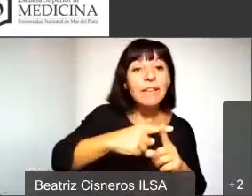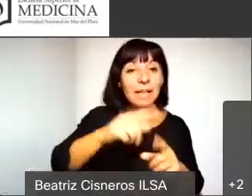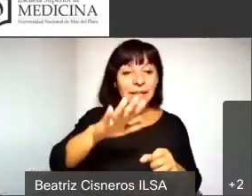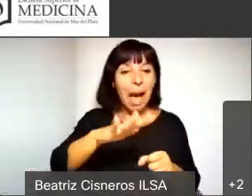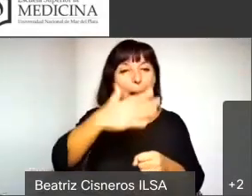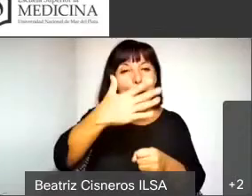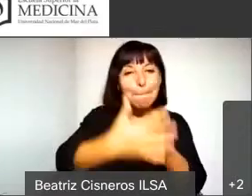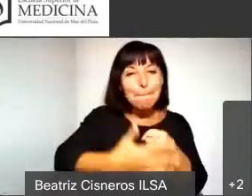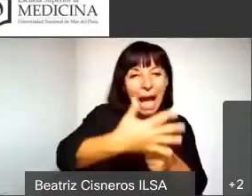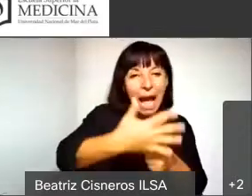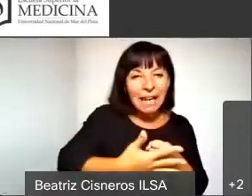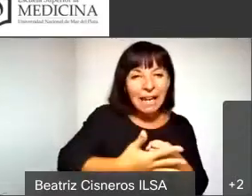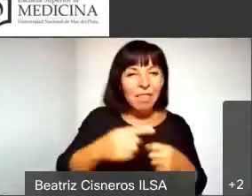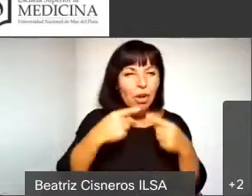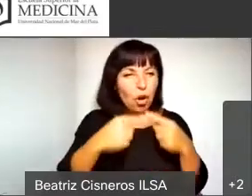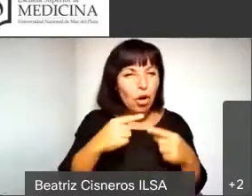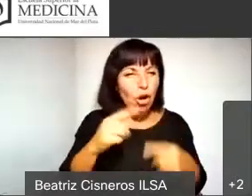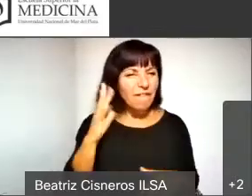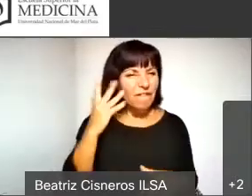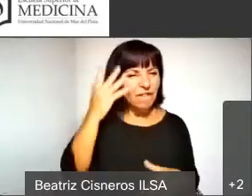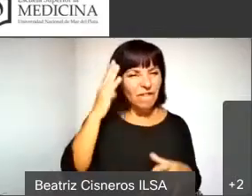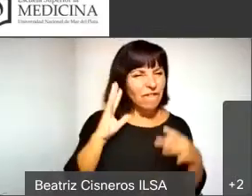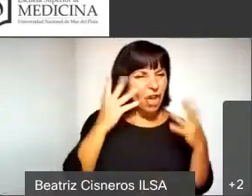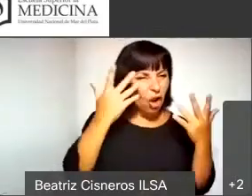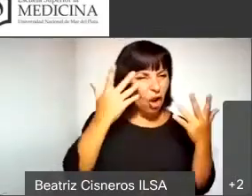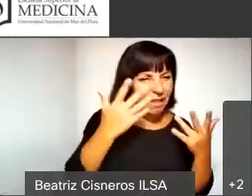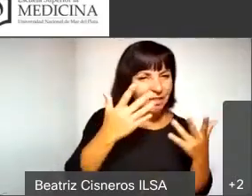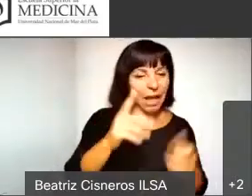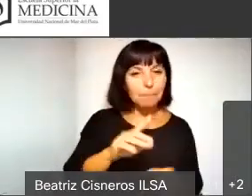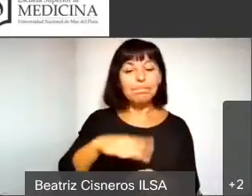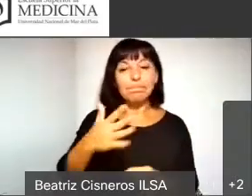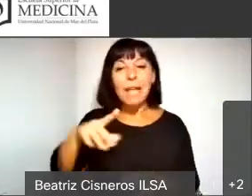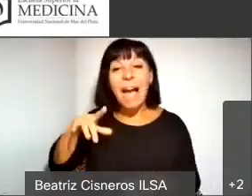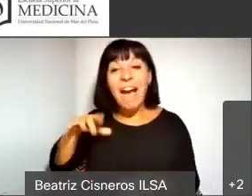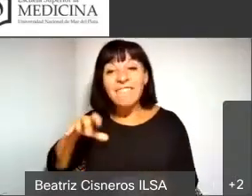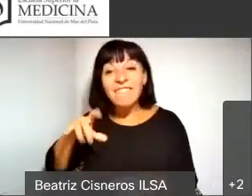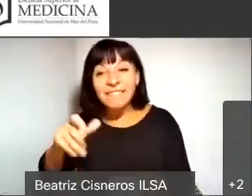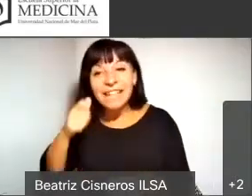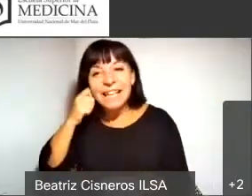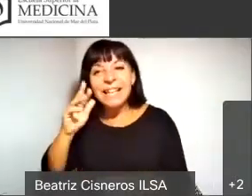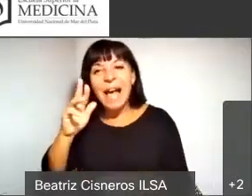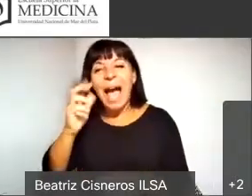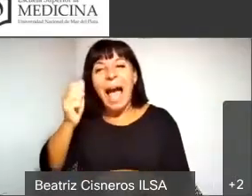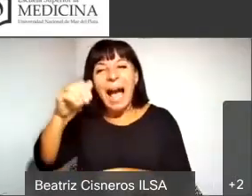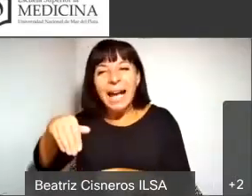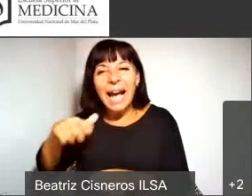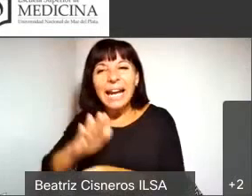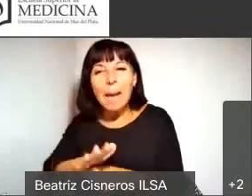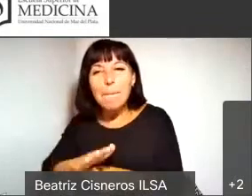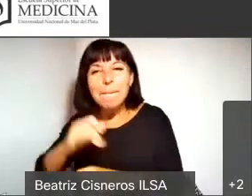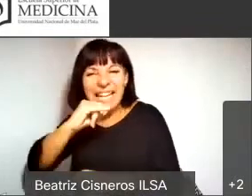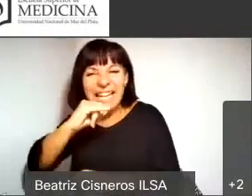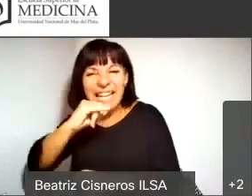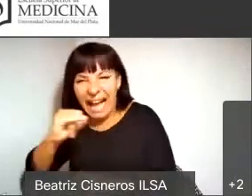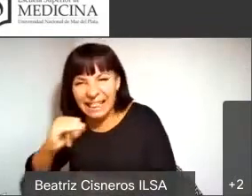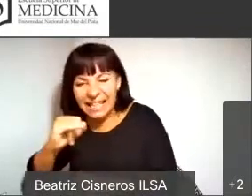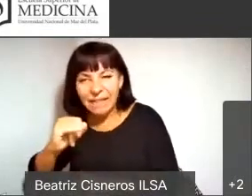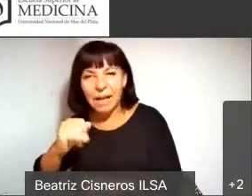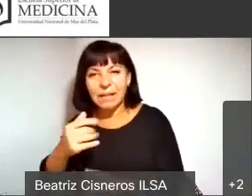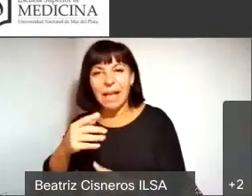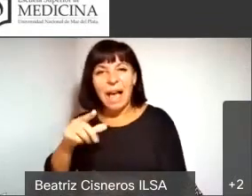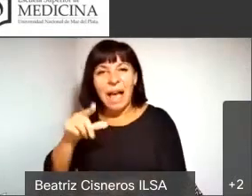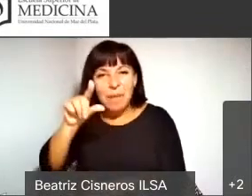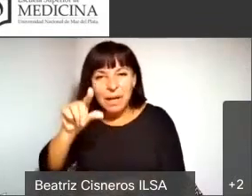coloración violácea. Si por el contrario las bacterias son gram negativas, es decir, que poseen una reducida cantidad de